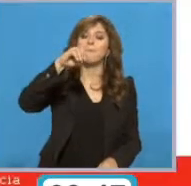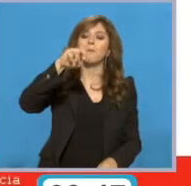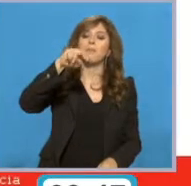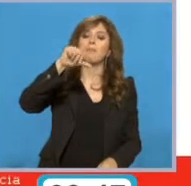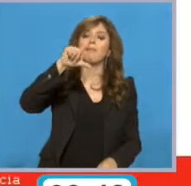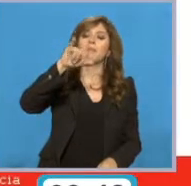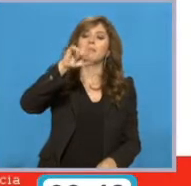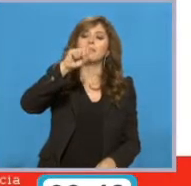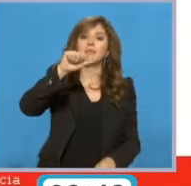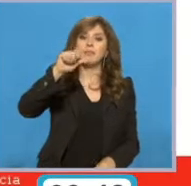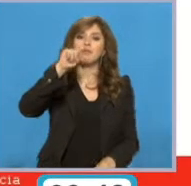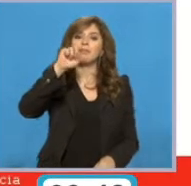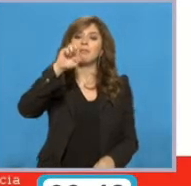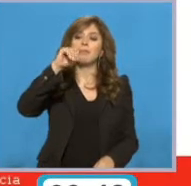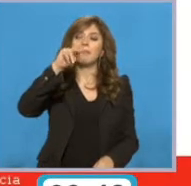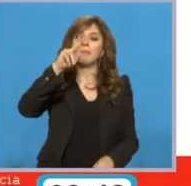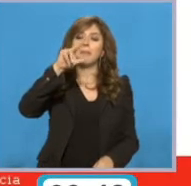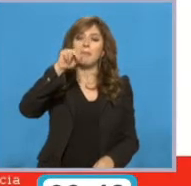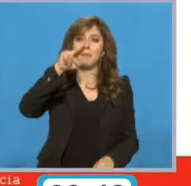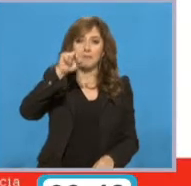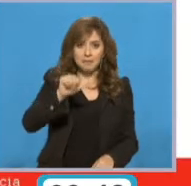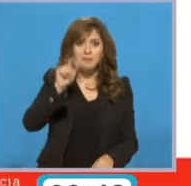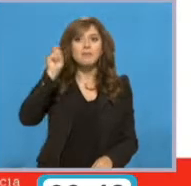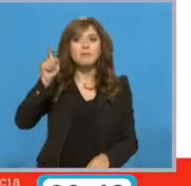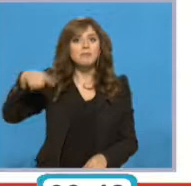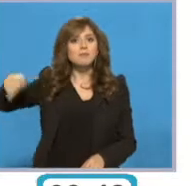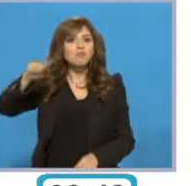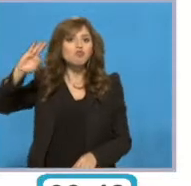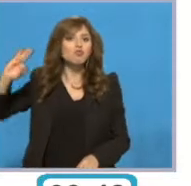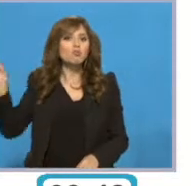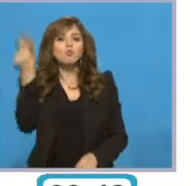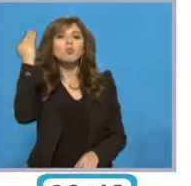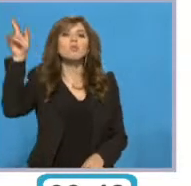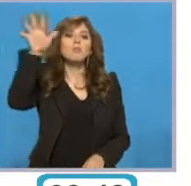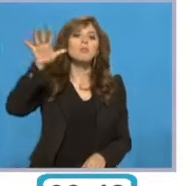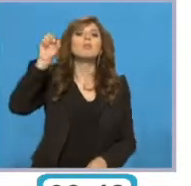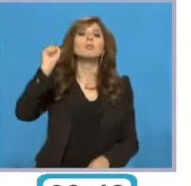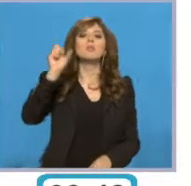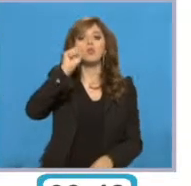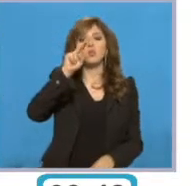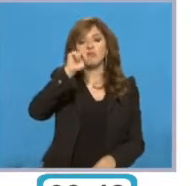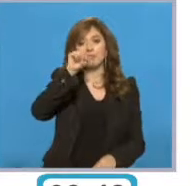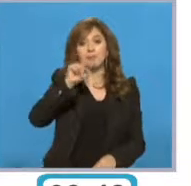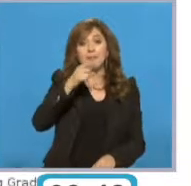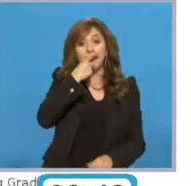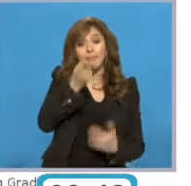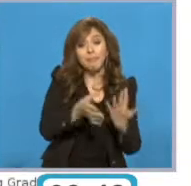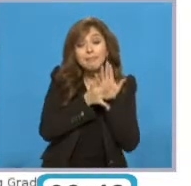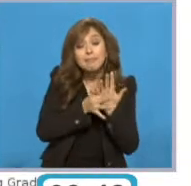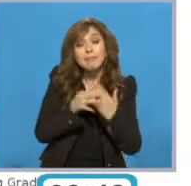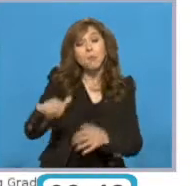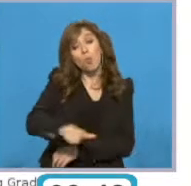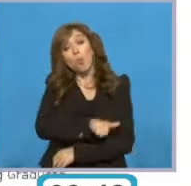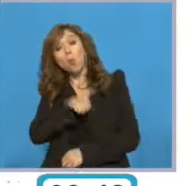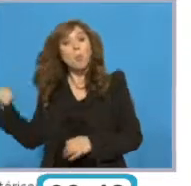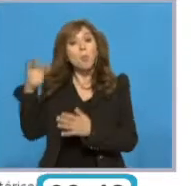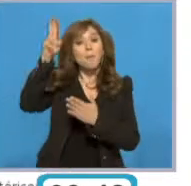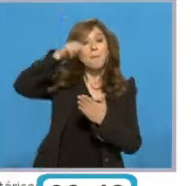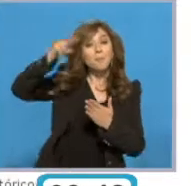por una fundación suiza. Sí. Esta fundación suiza sostiene que hay otra Mona Lisa anterior